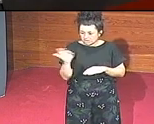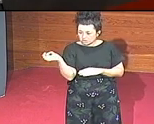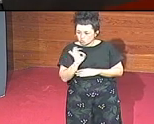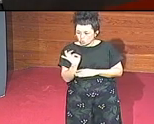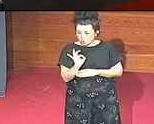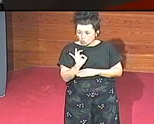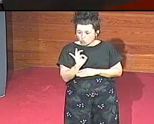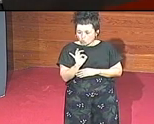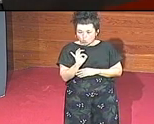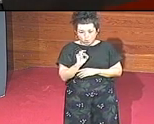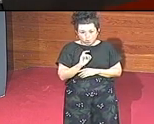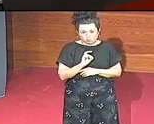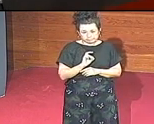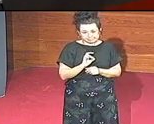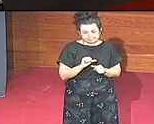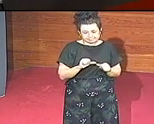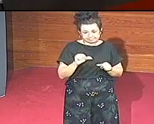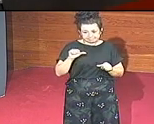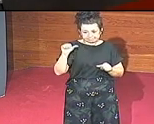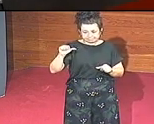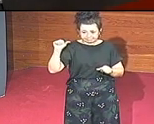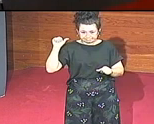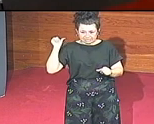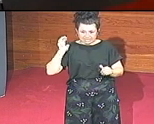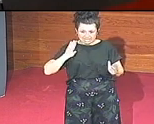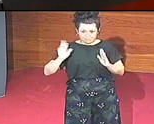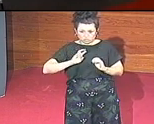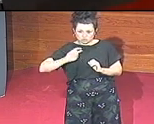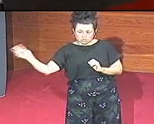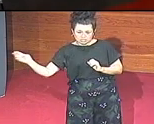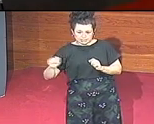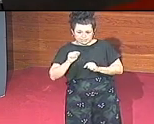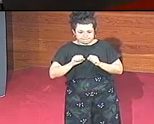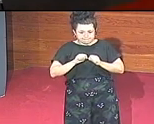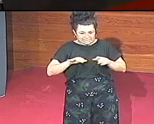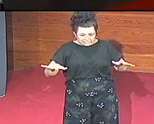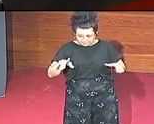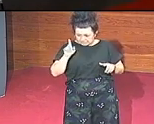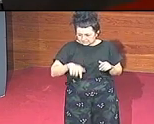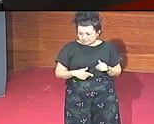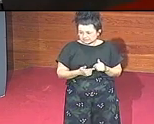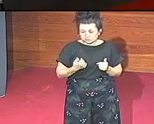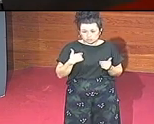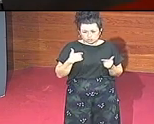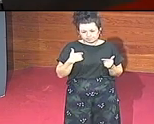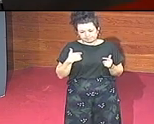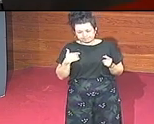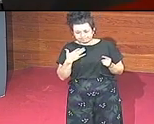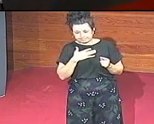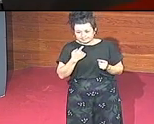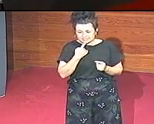pandemias de otros de otras épocas entonces a lo que el cerebro no puede